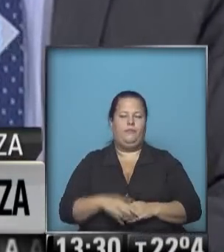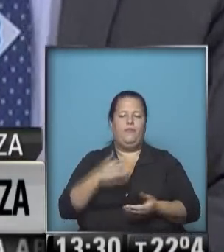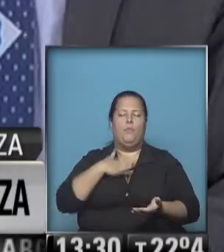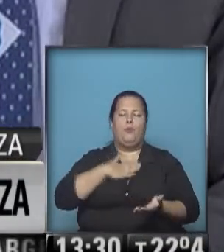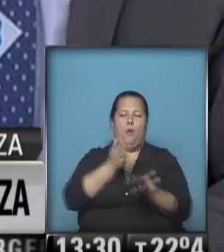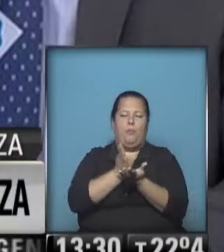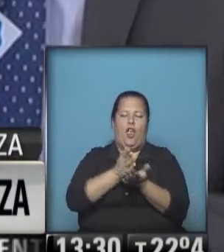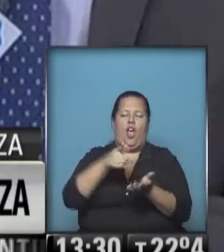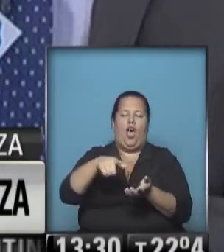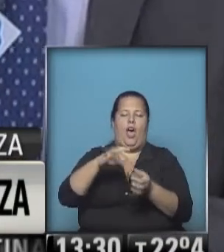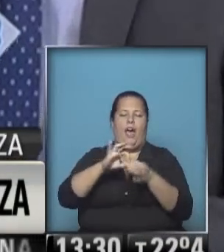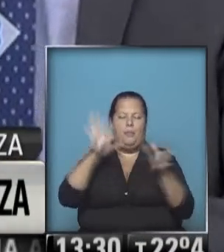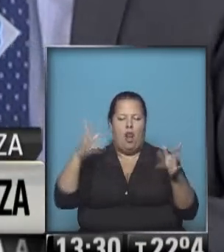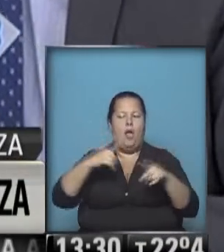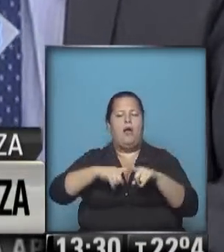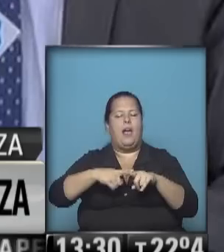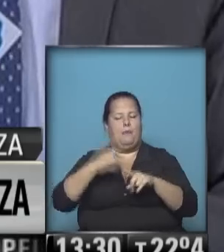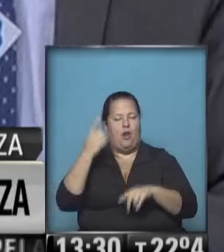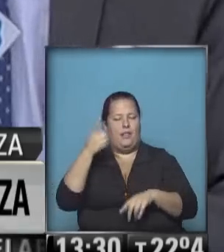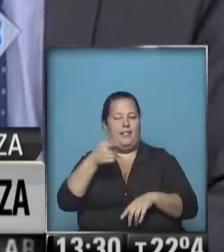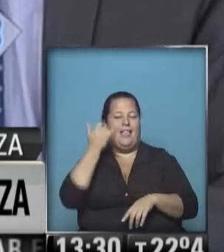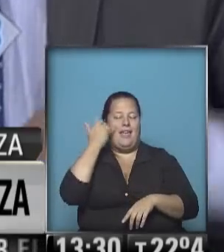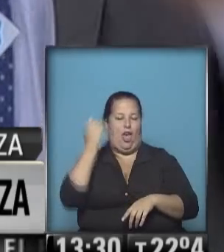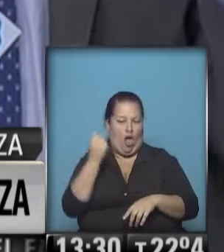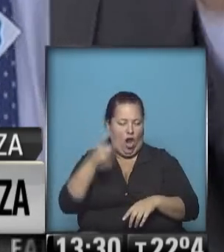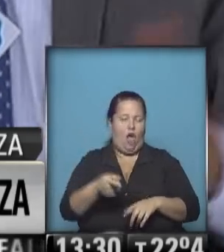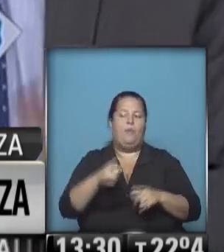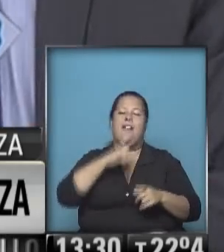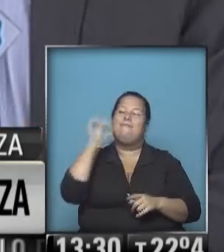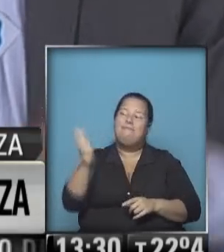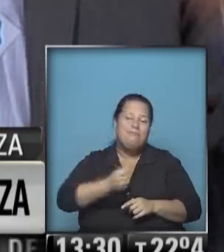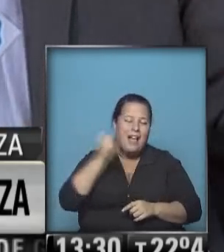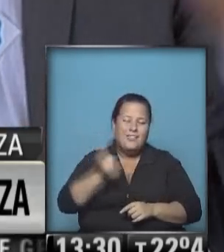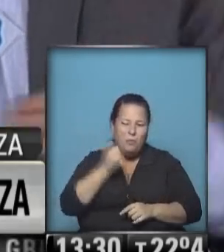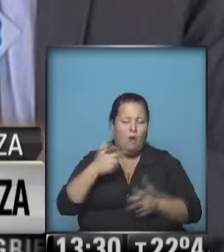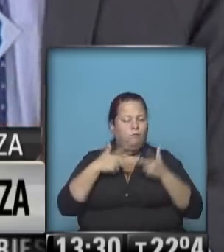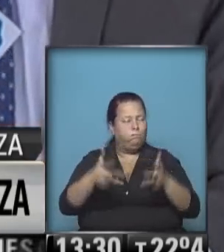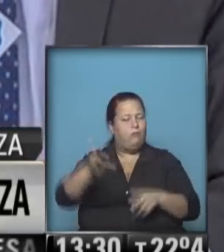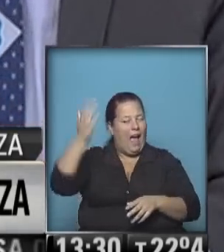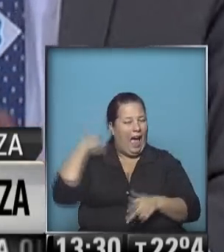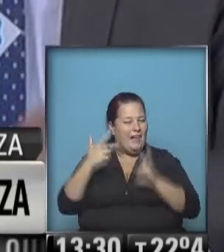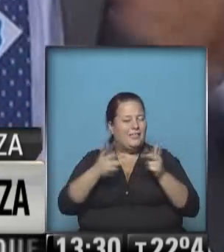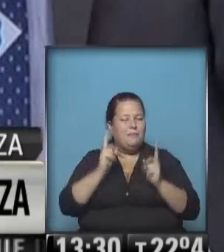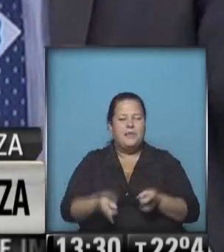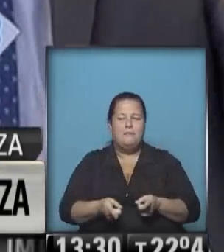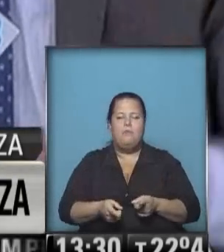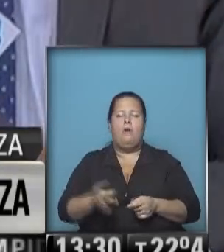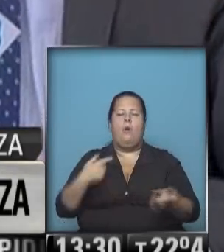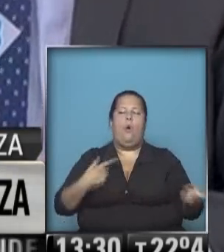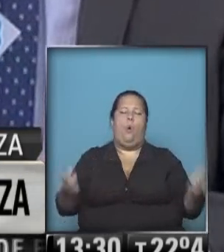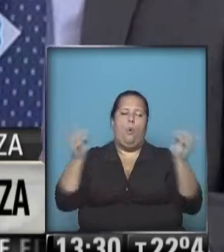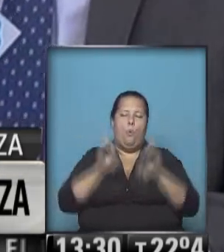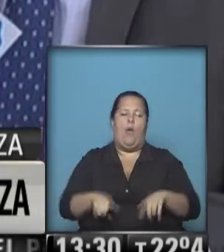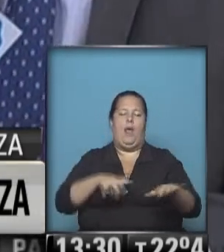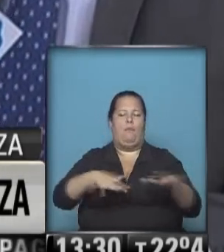soberanía política y la independencia económica. Y lo más importante, como lo dije al principio, hemos recuperado